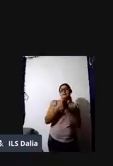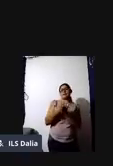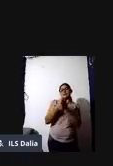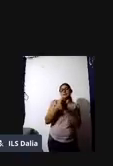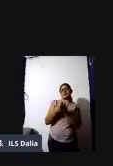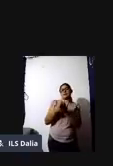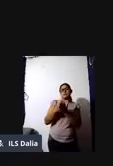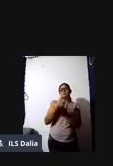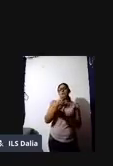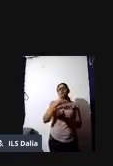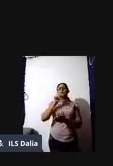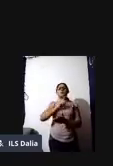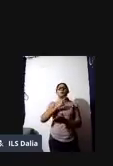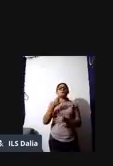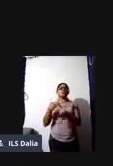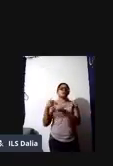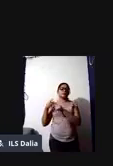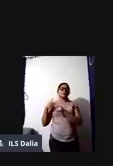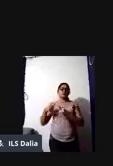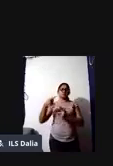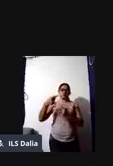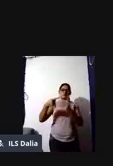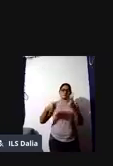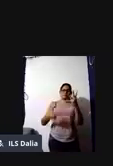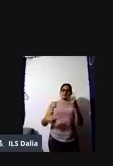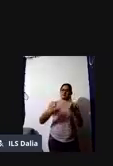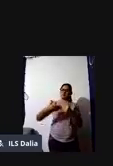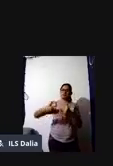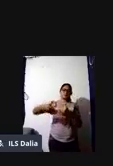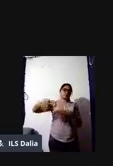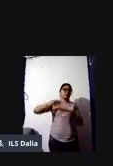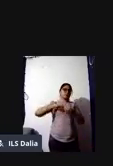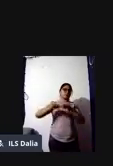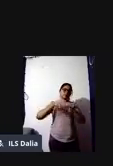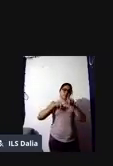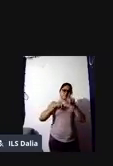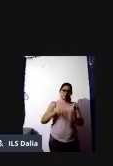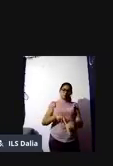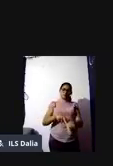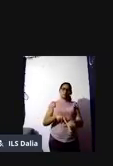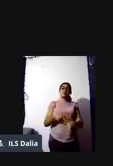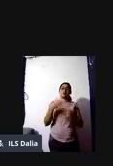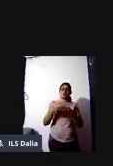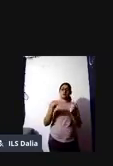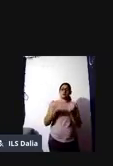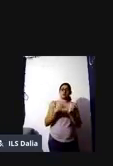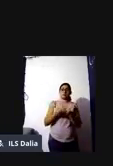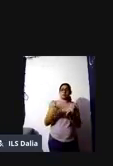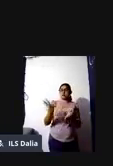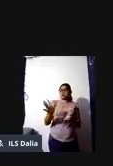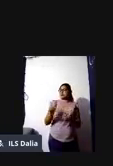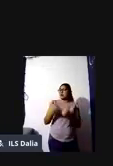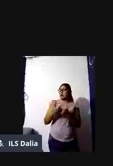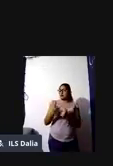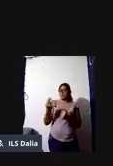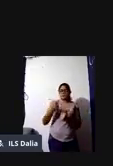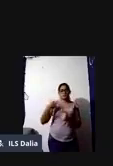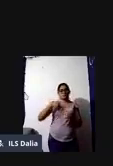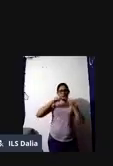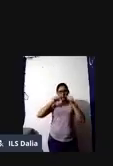manera, digamos, permanente y que en estos momentos, bueno, pues están brindando el apoyo y la ayuda